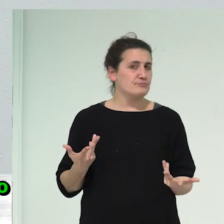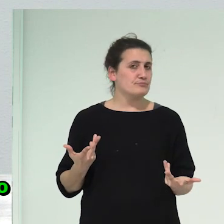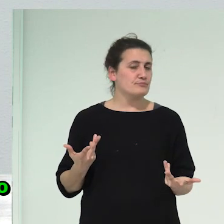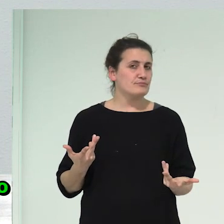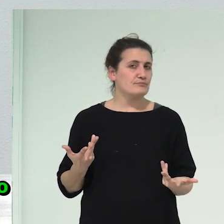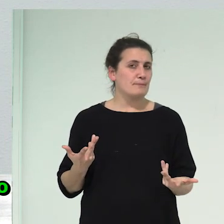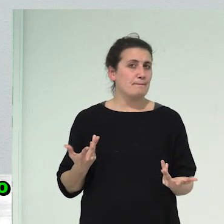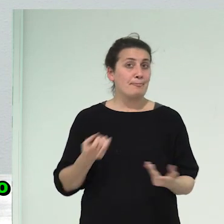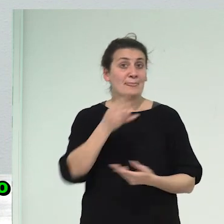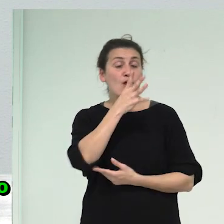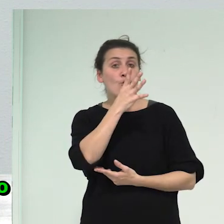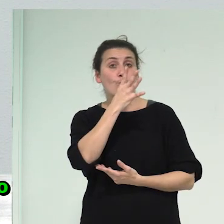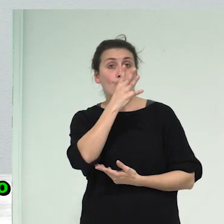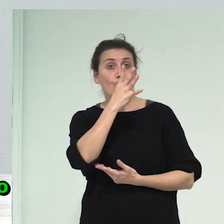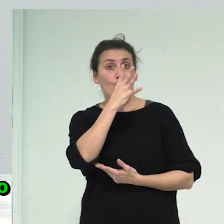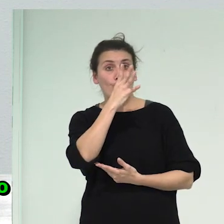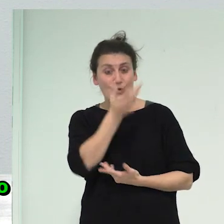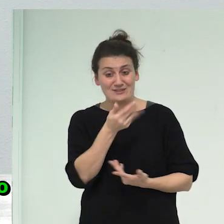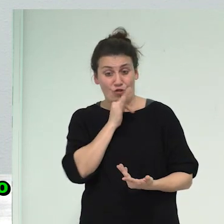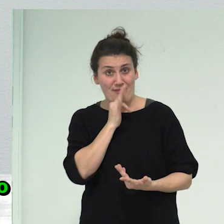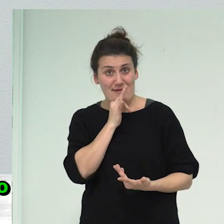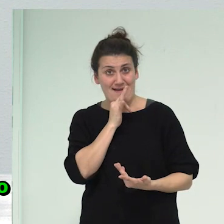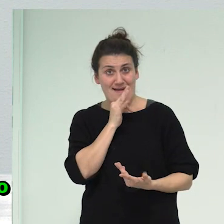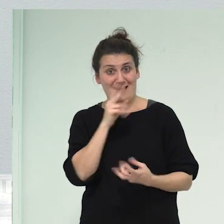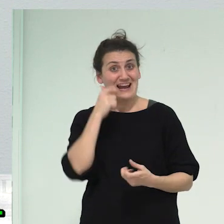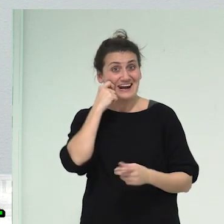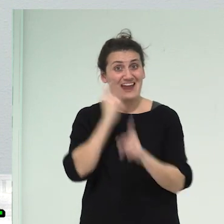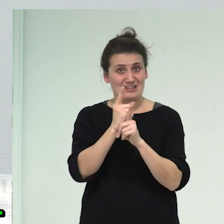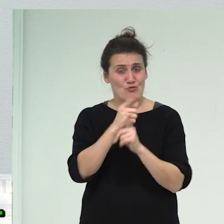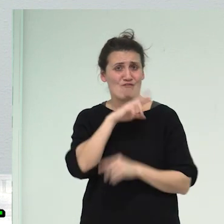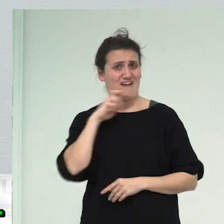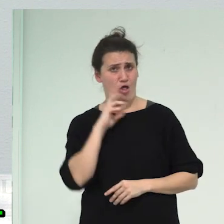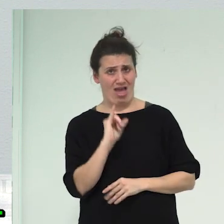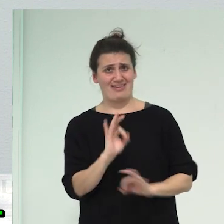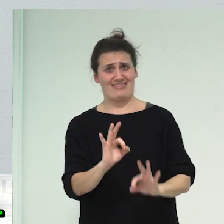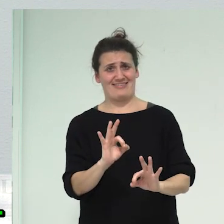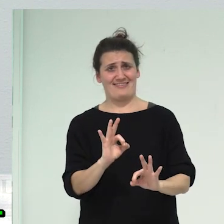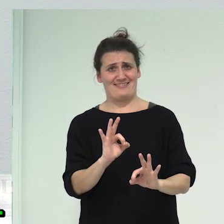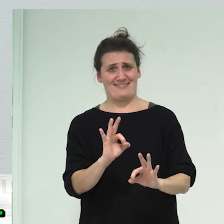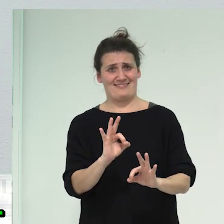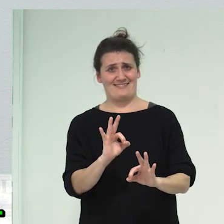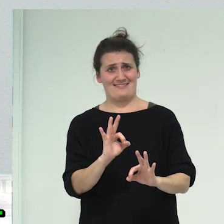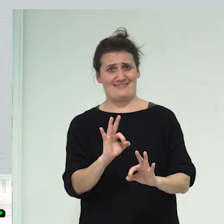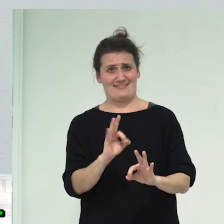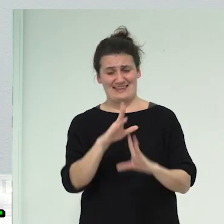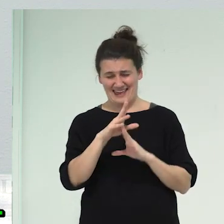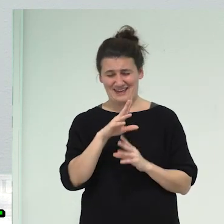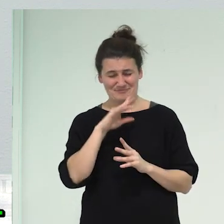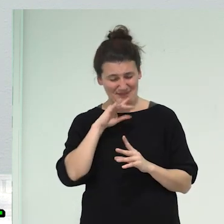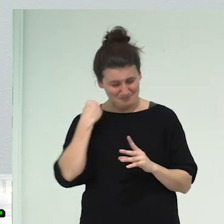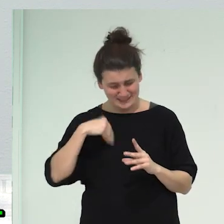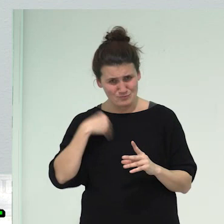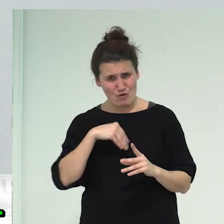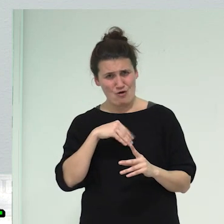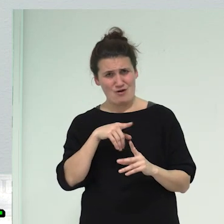¿Por qué? Porque se sigue teniendo en valor ese racismo también que está inserto en